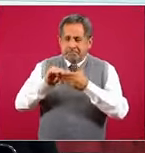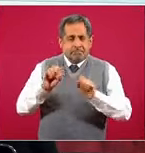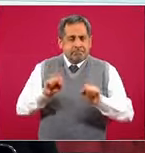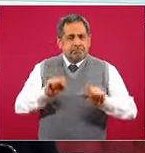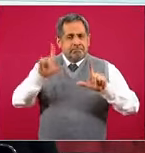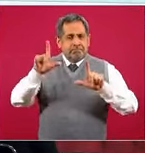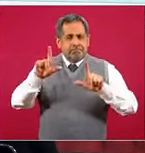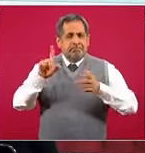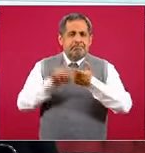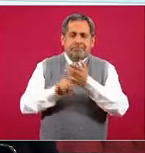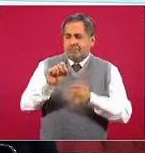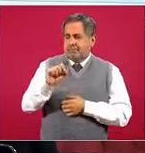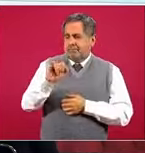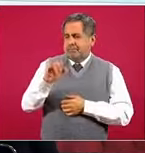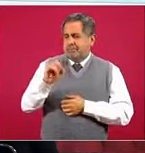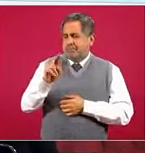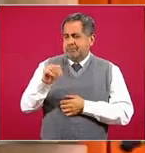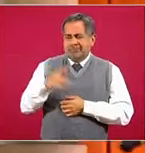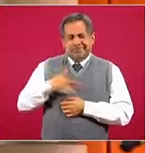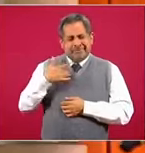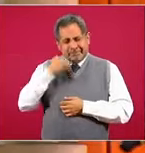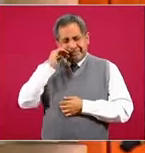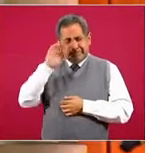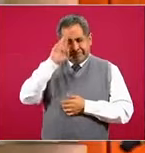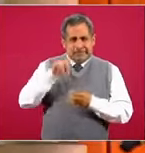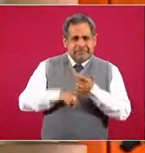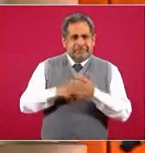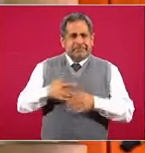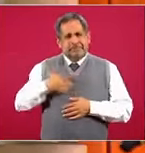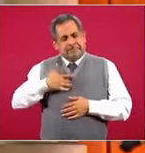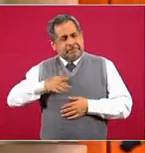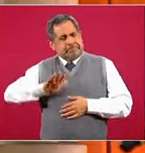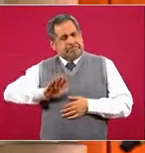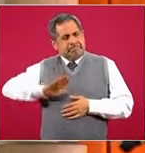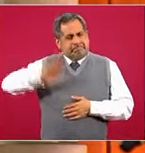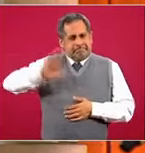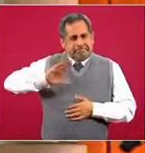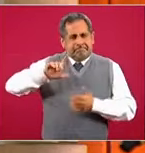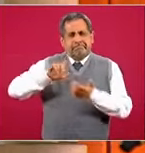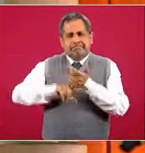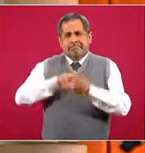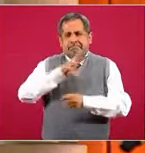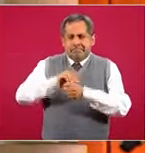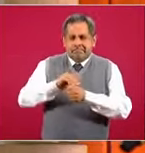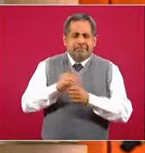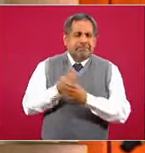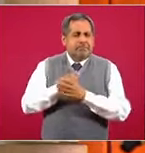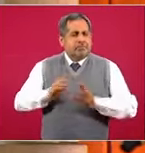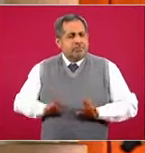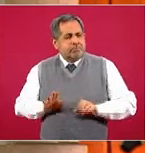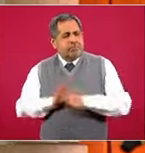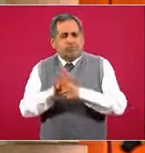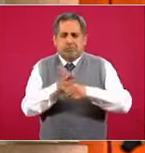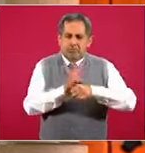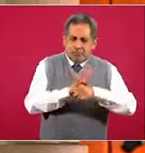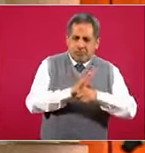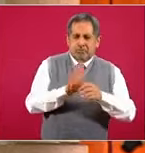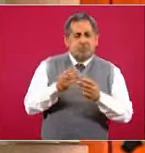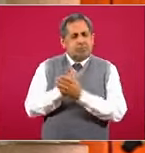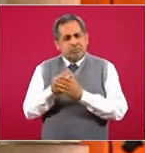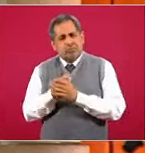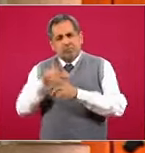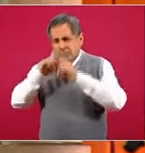porque es síndrome, es sindromático, es la persona que parece que tiene una enfermedad tipo COVID o una enfermedad